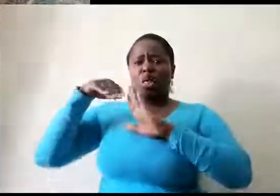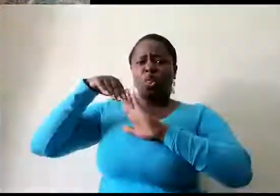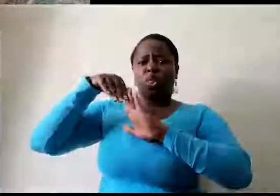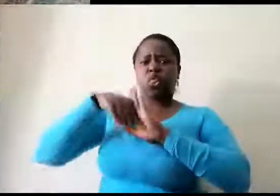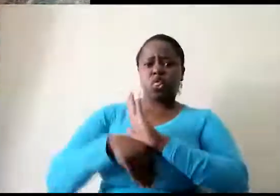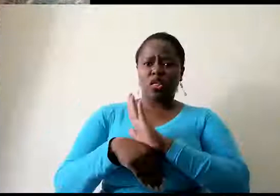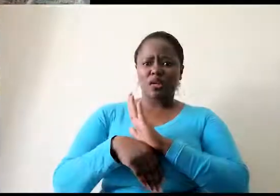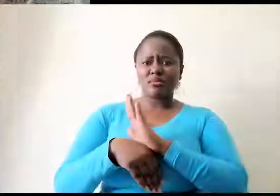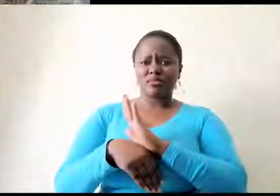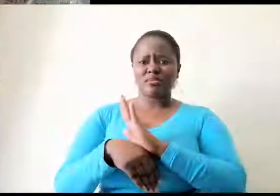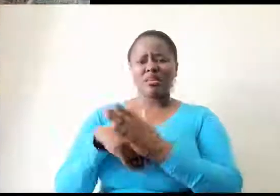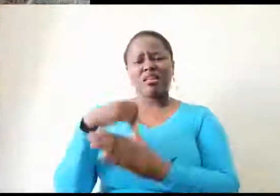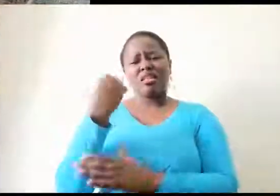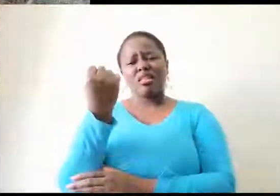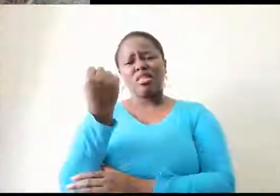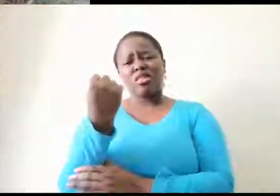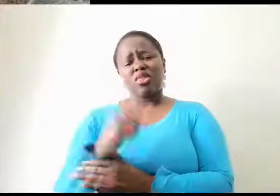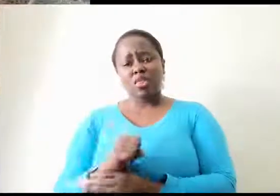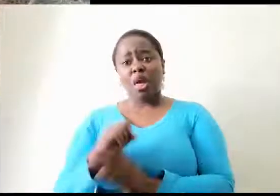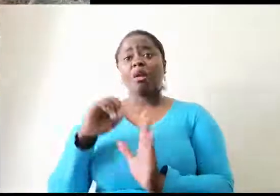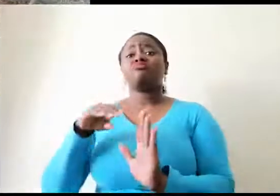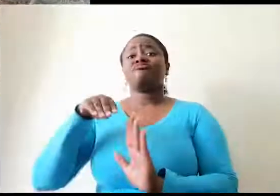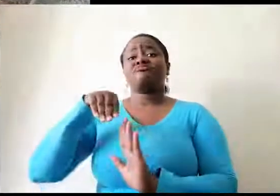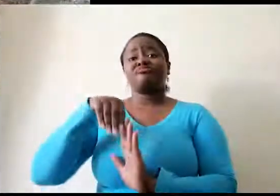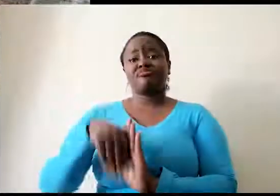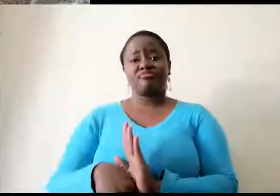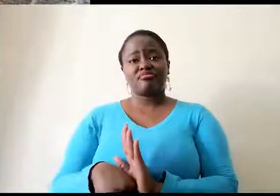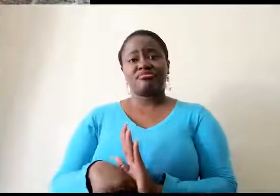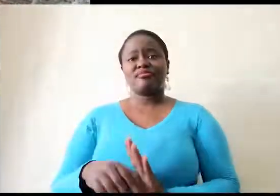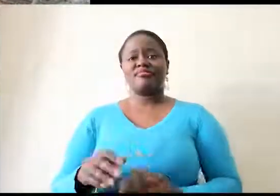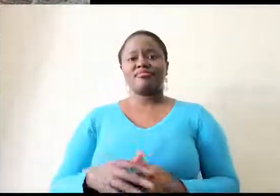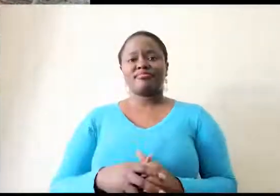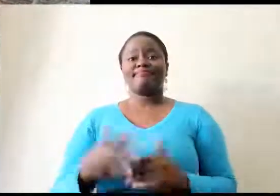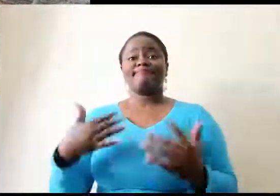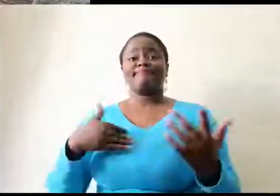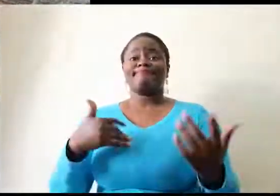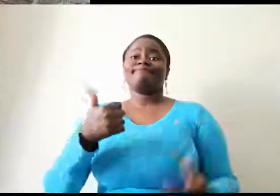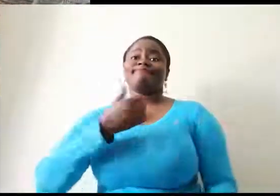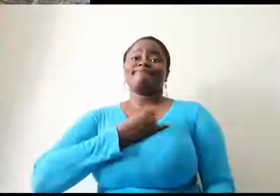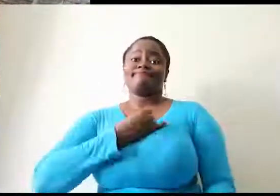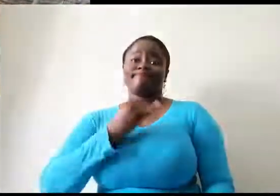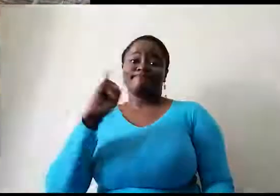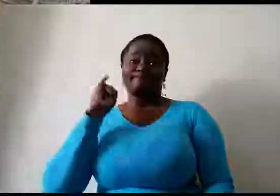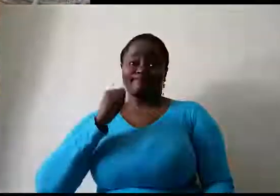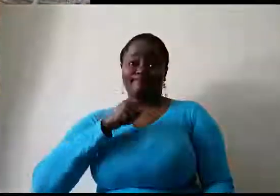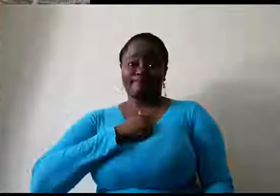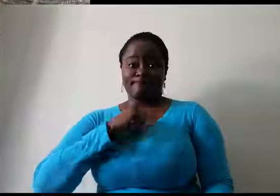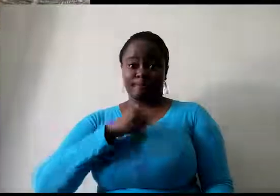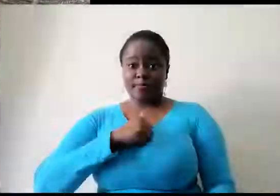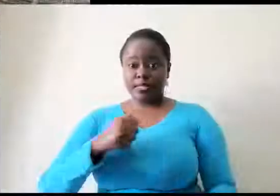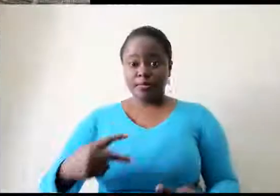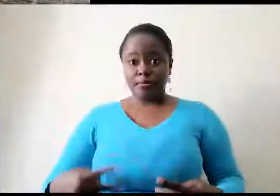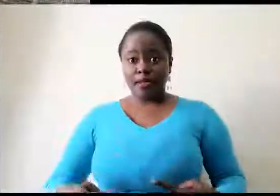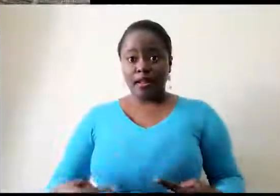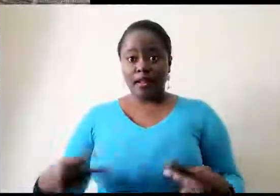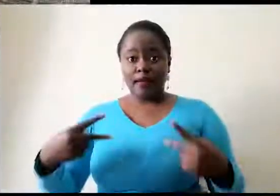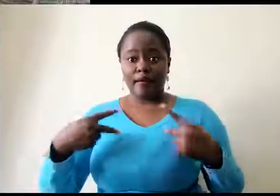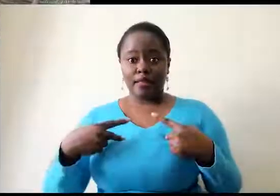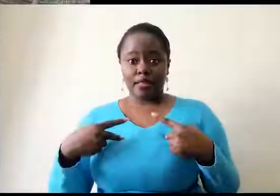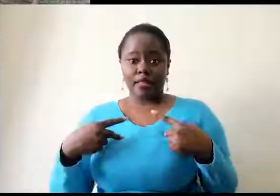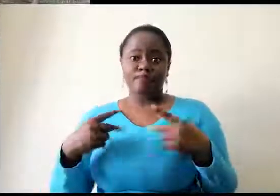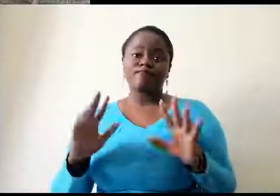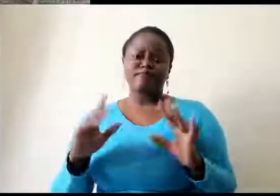fracaso. Y esto tiene que ver con el grado de autonomía que las personas alcancen en la